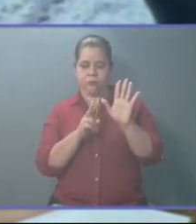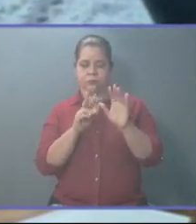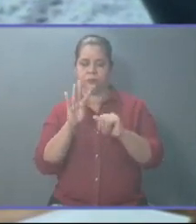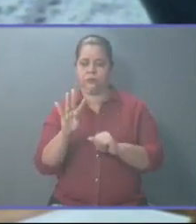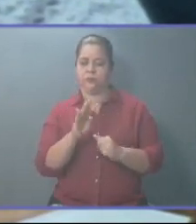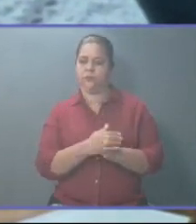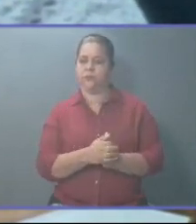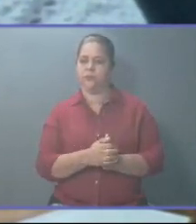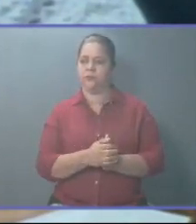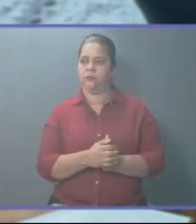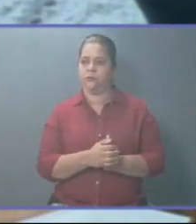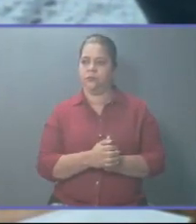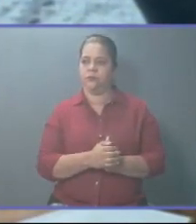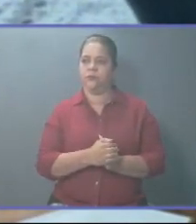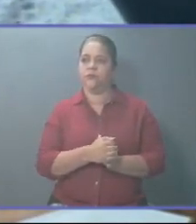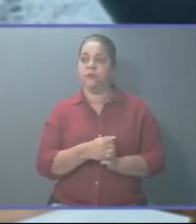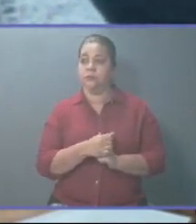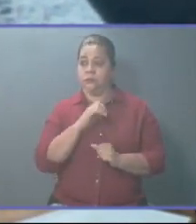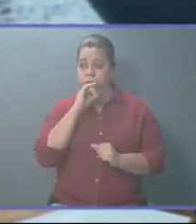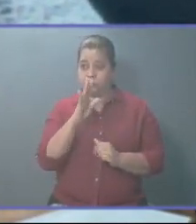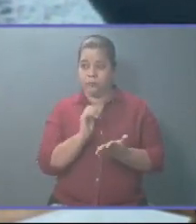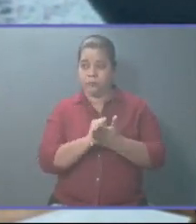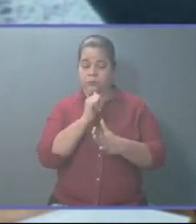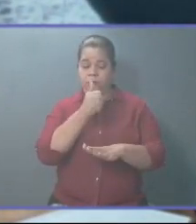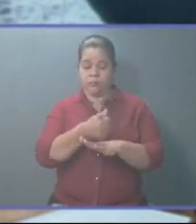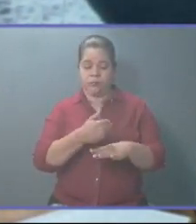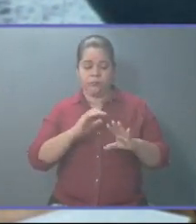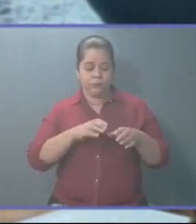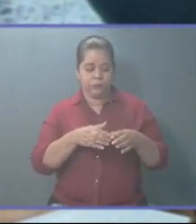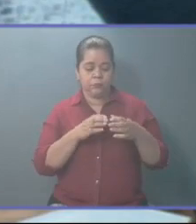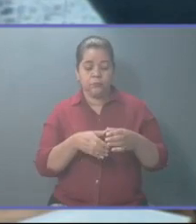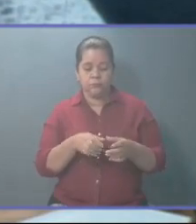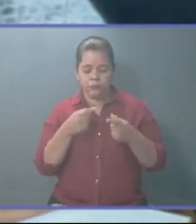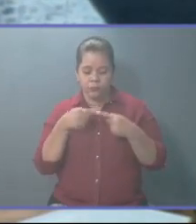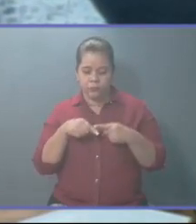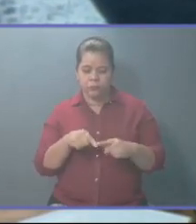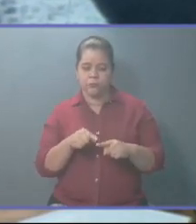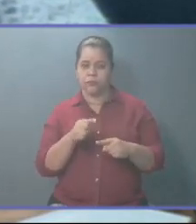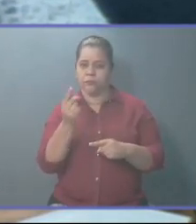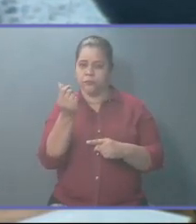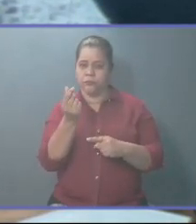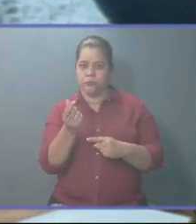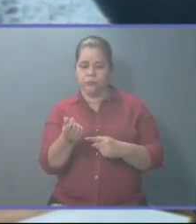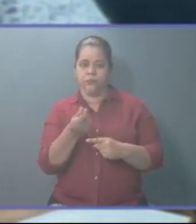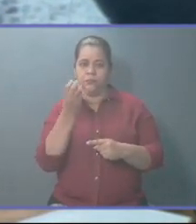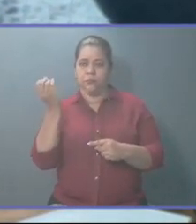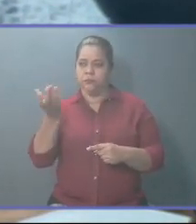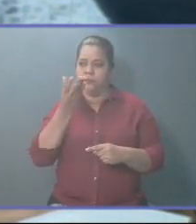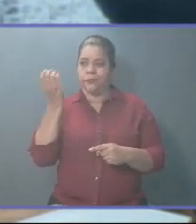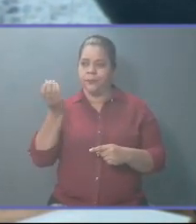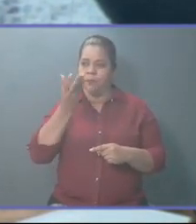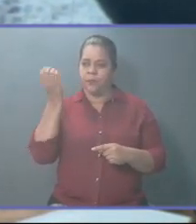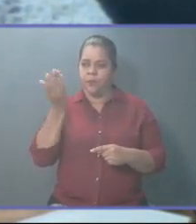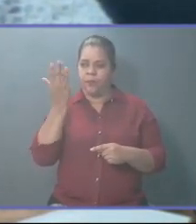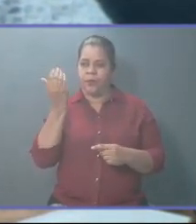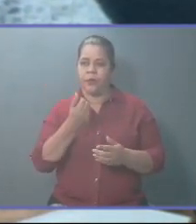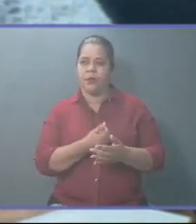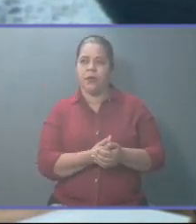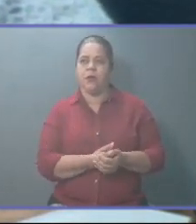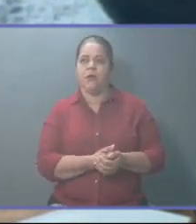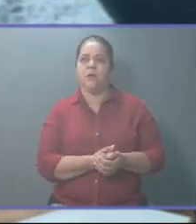674 dice: créase el Comité de Seguimiento y Veeduría Ciudadana del Fondo de Emergencia, Recuperación y Reconstrucción